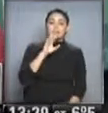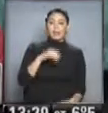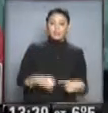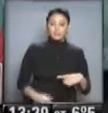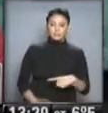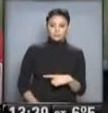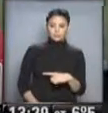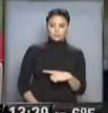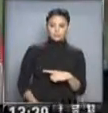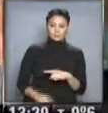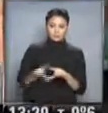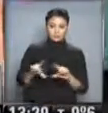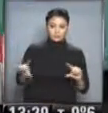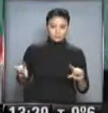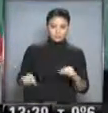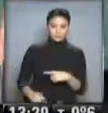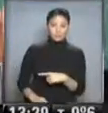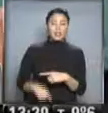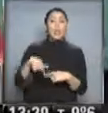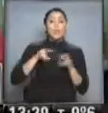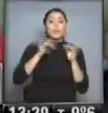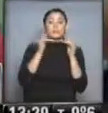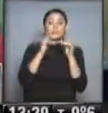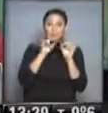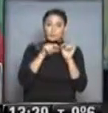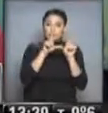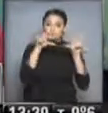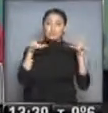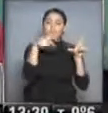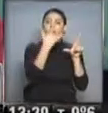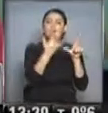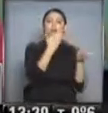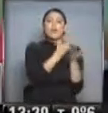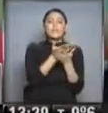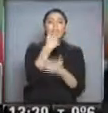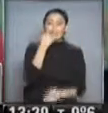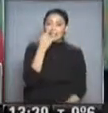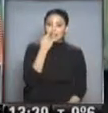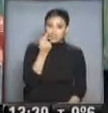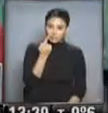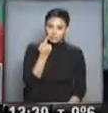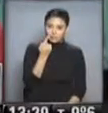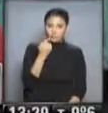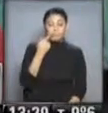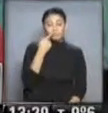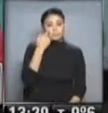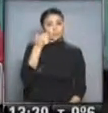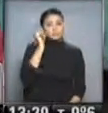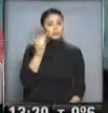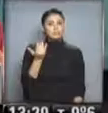16, y es un portal que realmente tiene una oferta interesante,